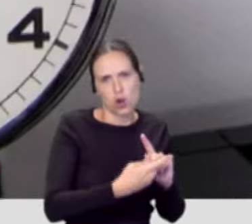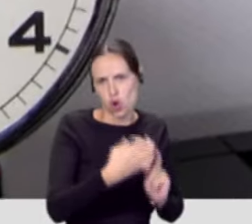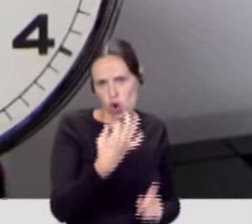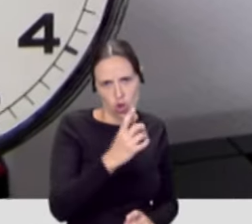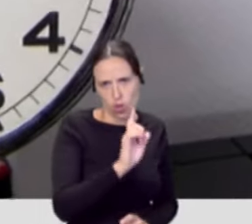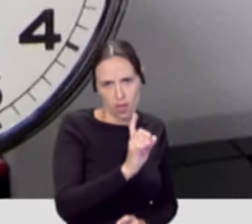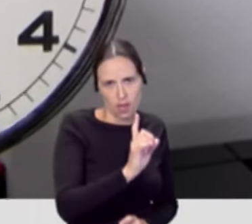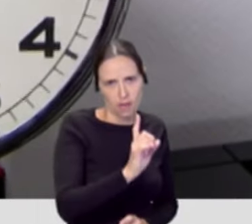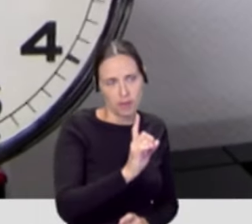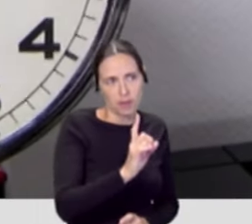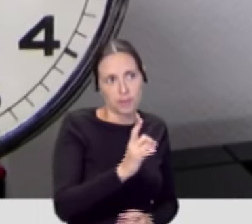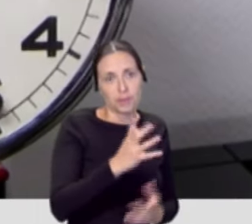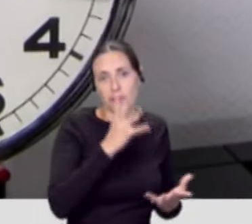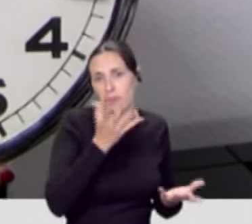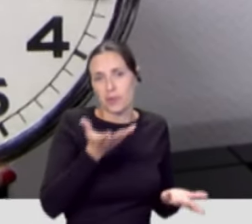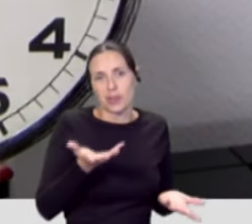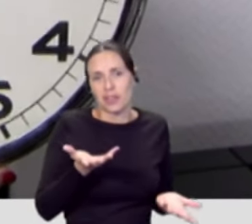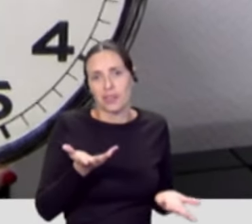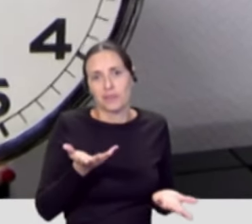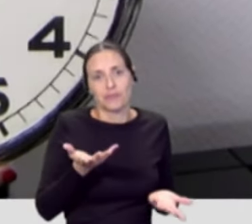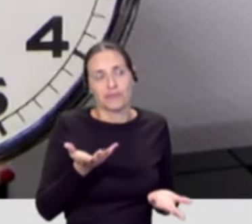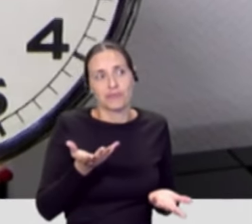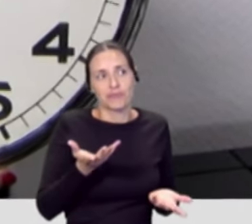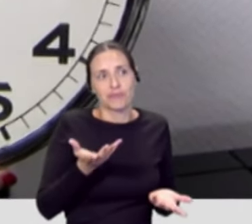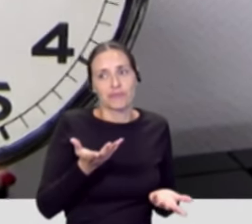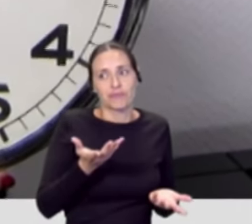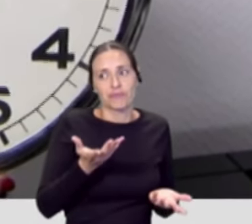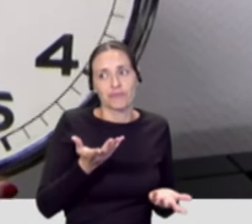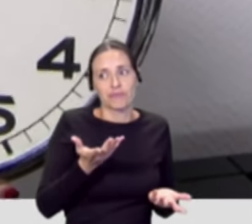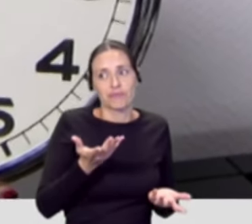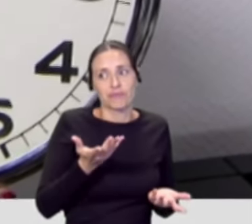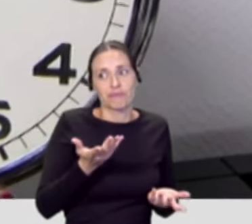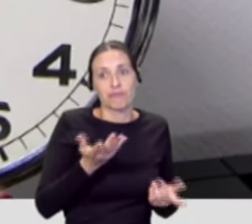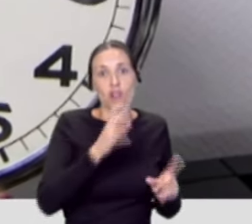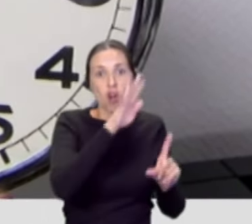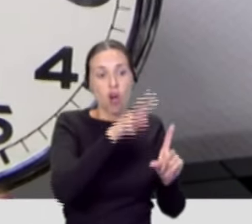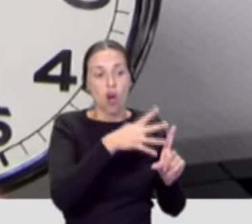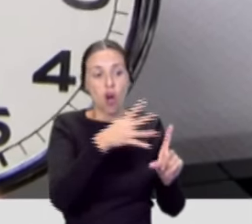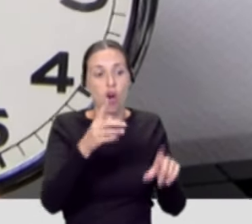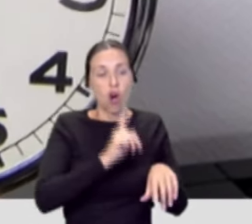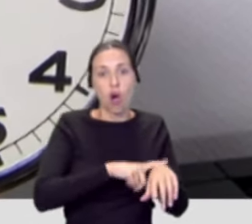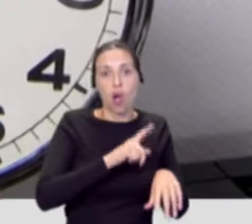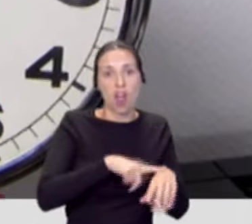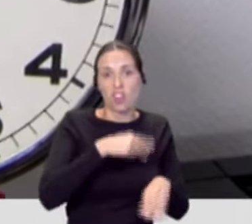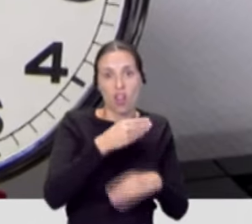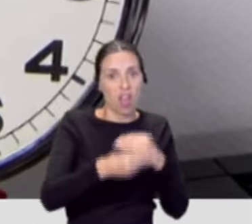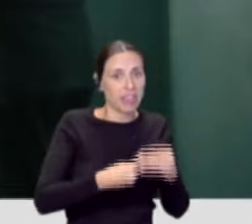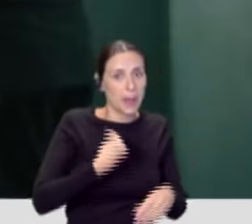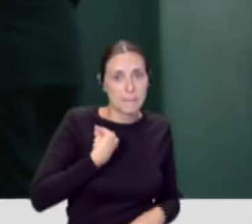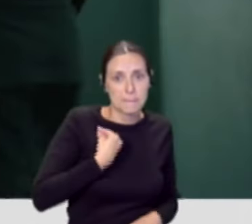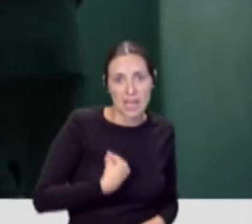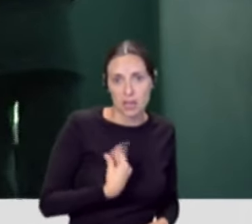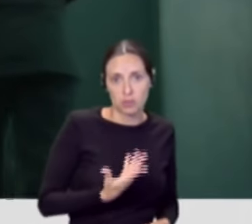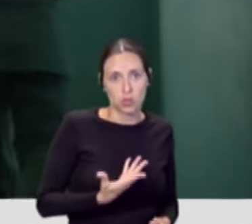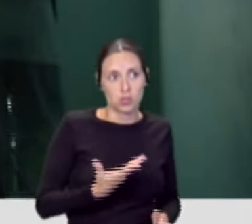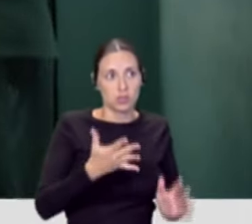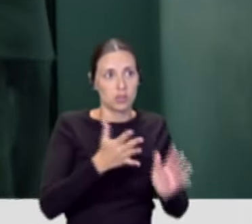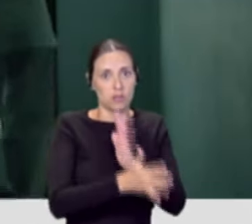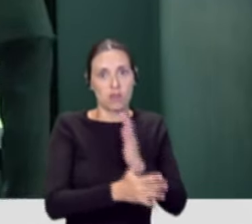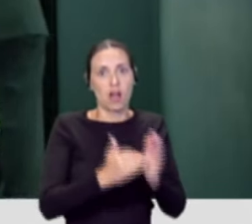las rutinas tanto en cuanto el horario que va a hacer es el mismo que seguía haciendo para evitar que haya un